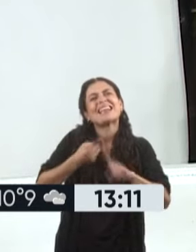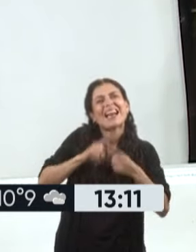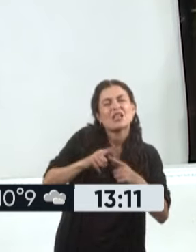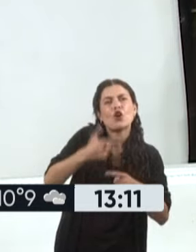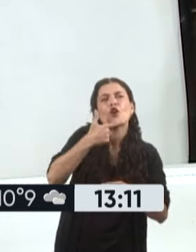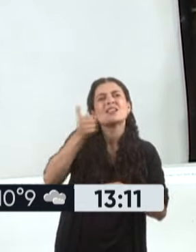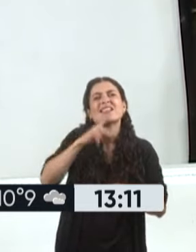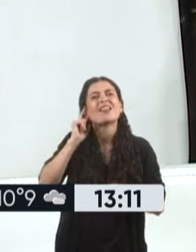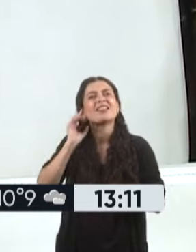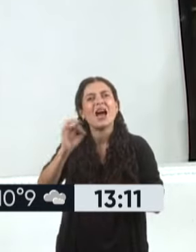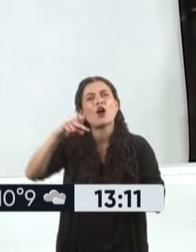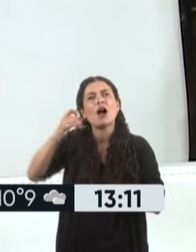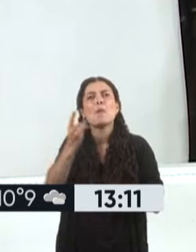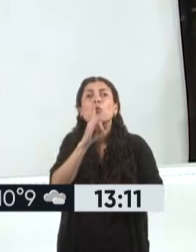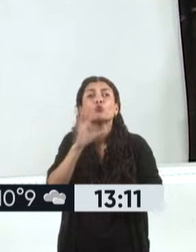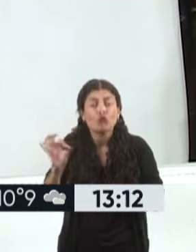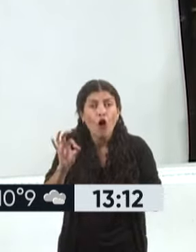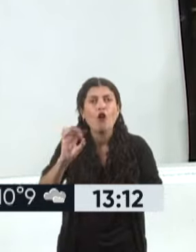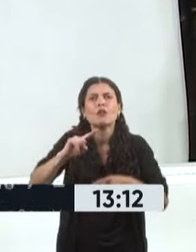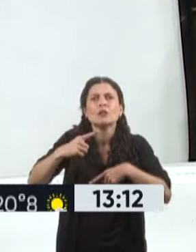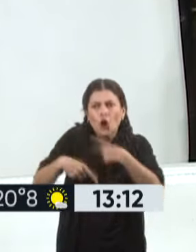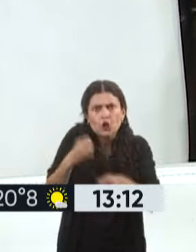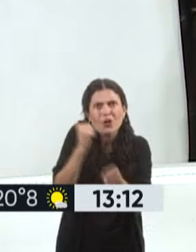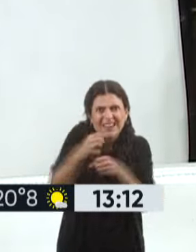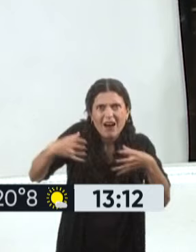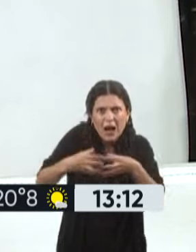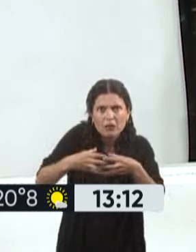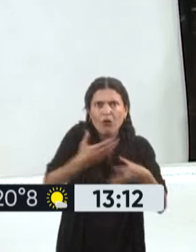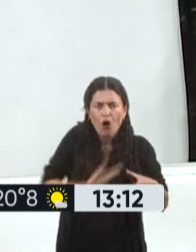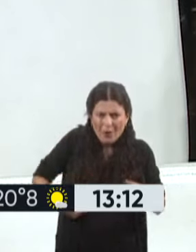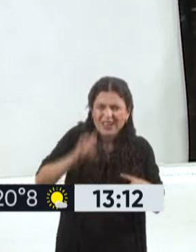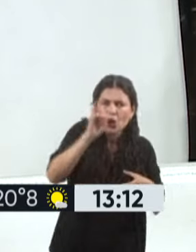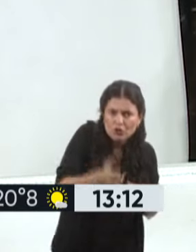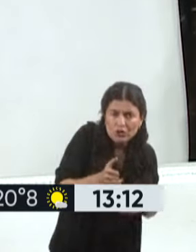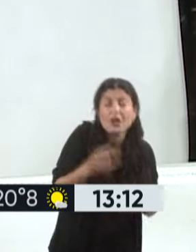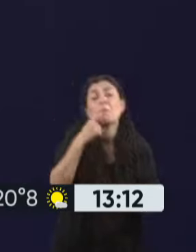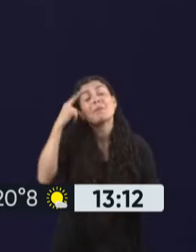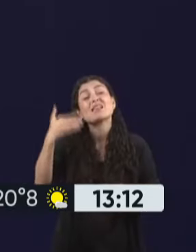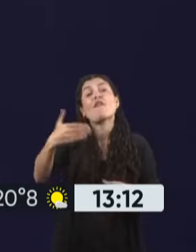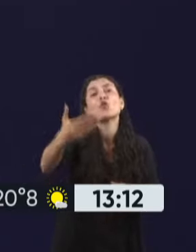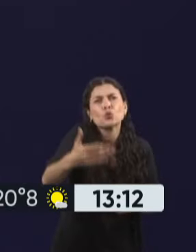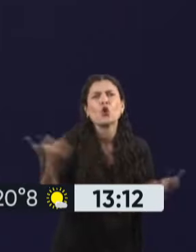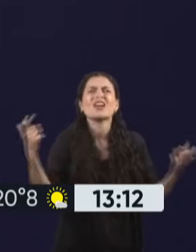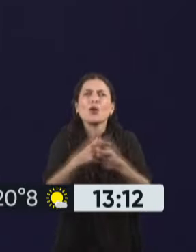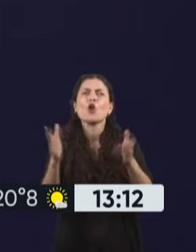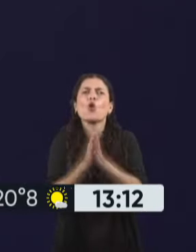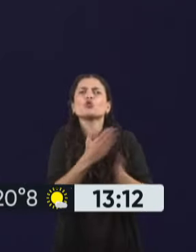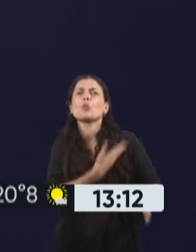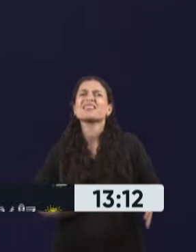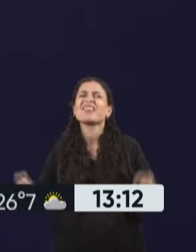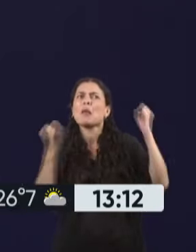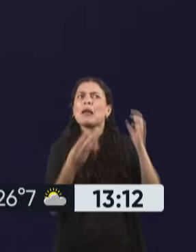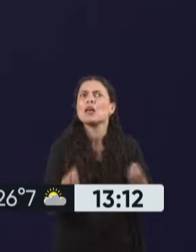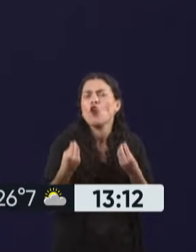modificar el equipo de asesores para cuidar de otro modo al presidente. ¿Cómo van a ser las audiencias con el presidente a partir de ahora? No, el equipo de asesores